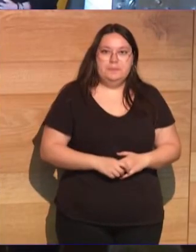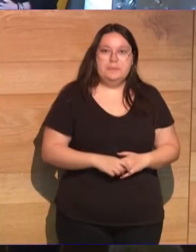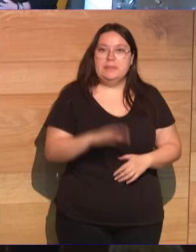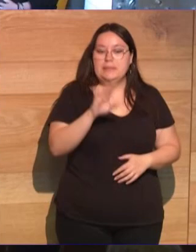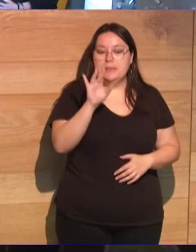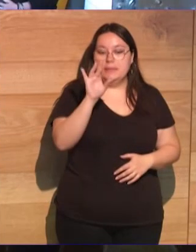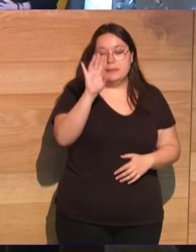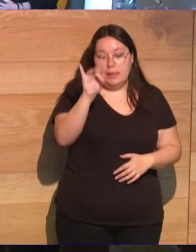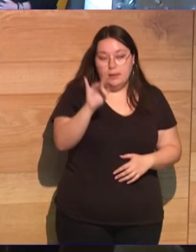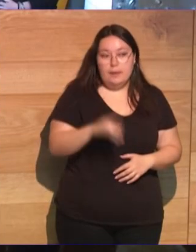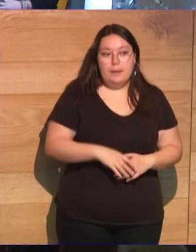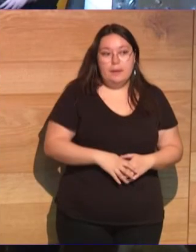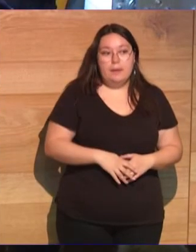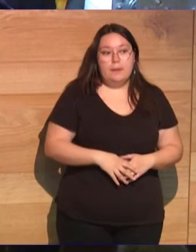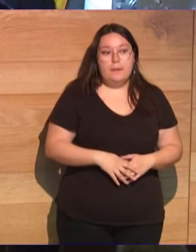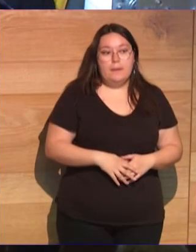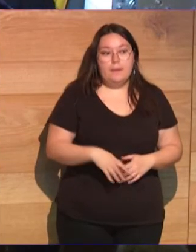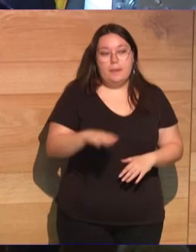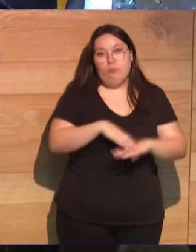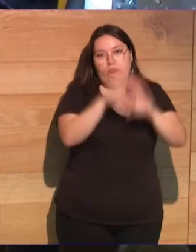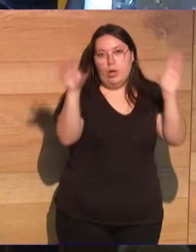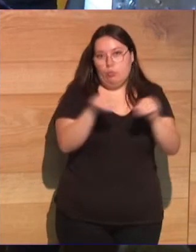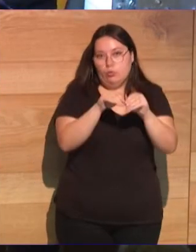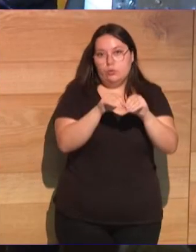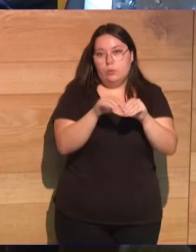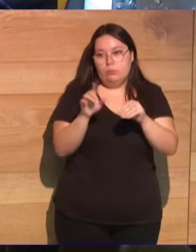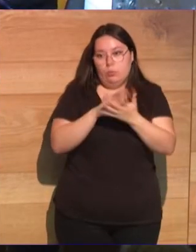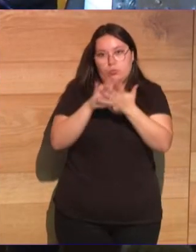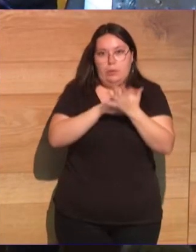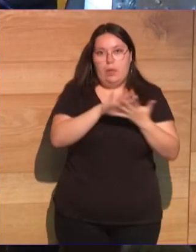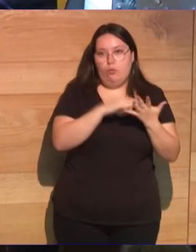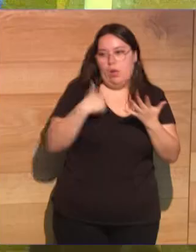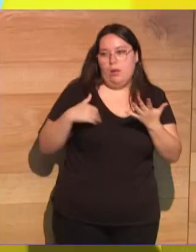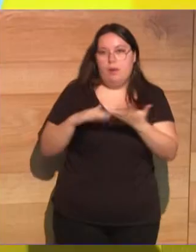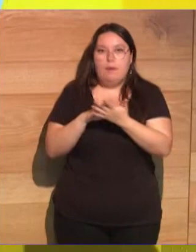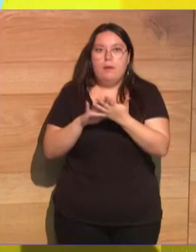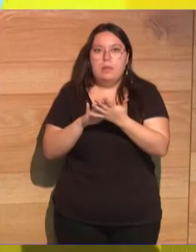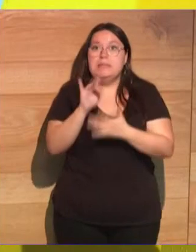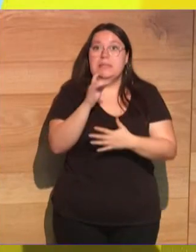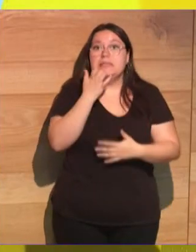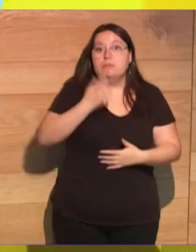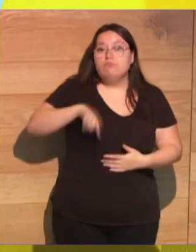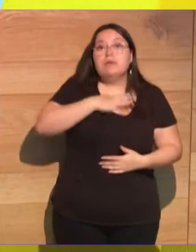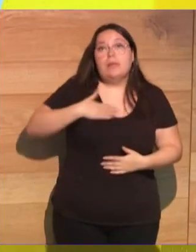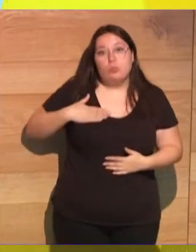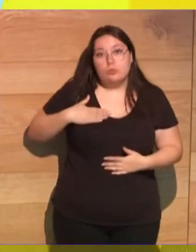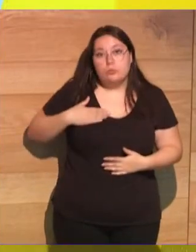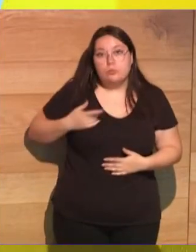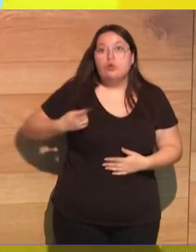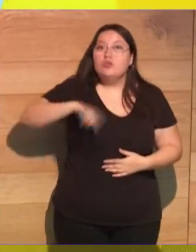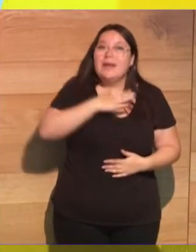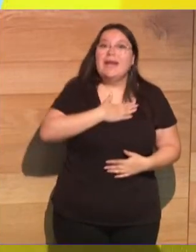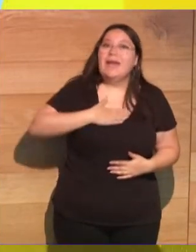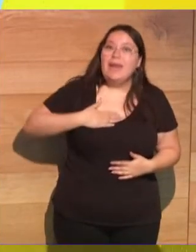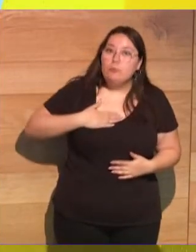sí, también pues resumiendo, digamos, todo lo que hemos comentado y lo que he dicho, sí queremos. ¿No? Tenemos que querer,